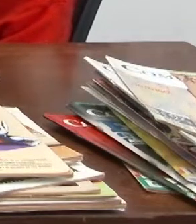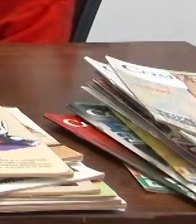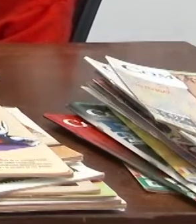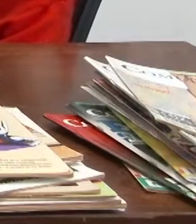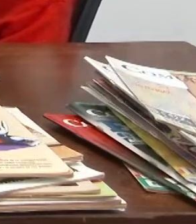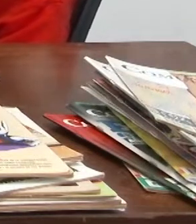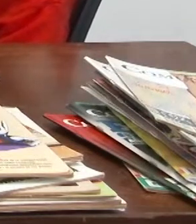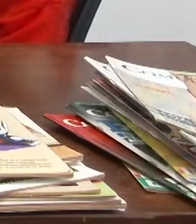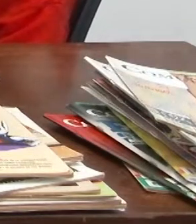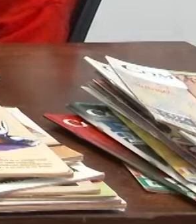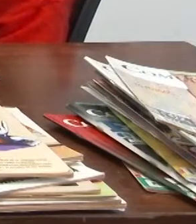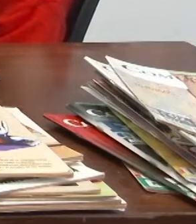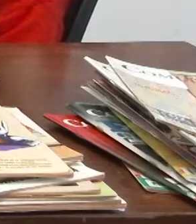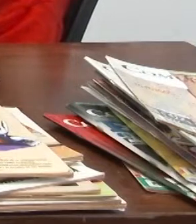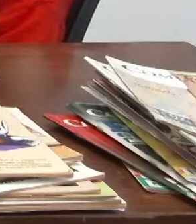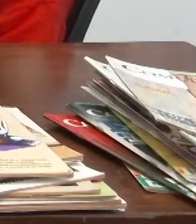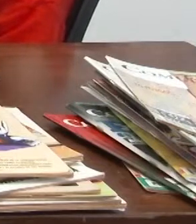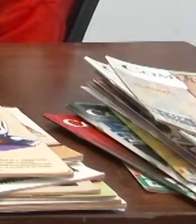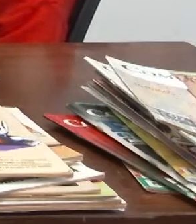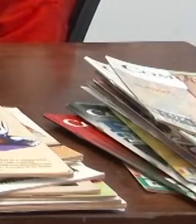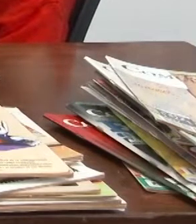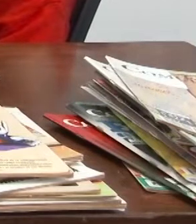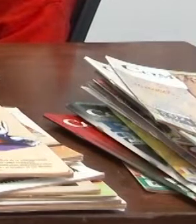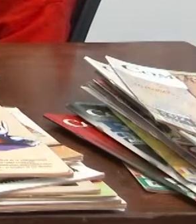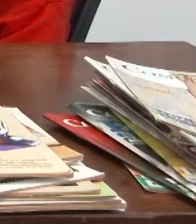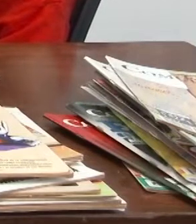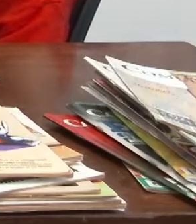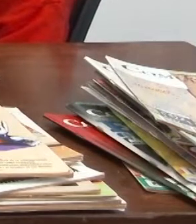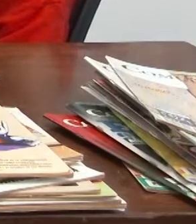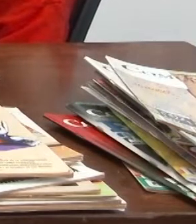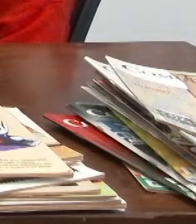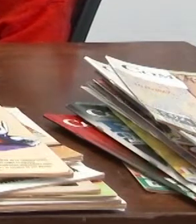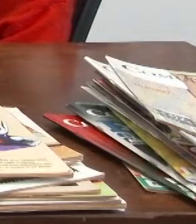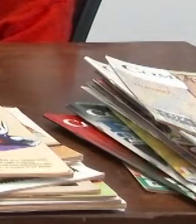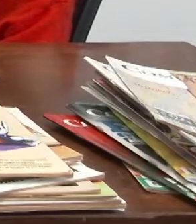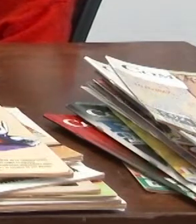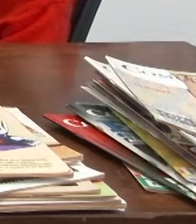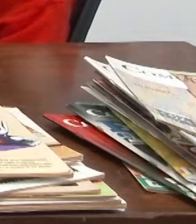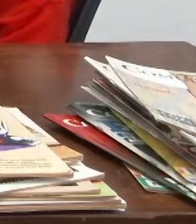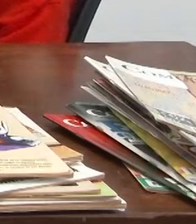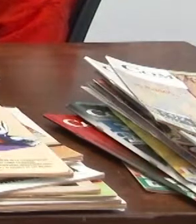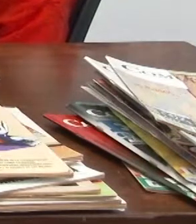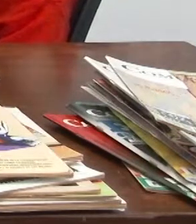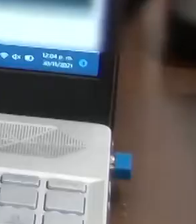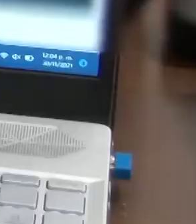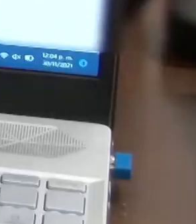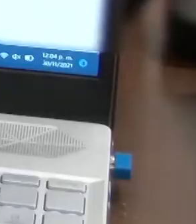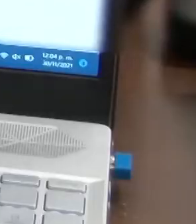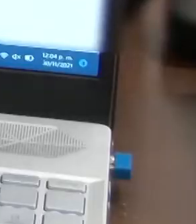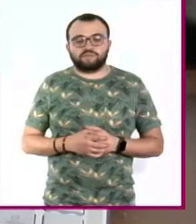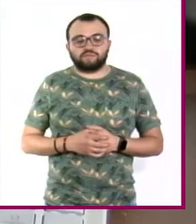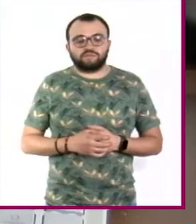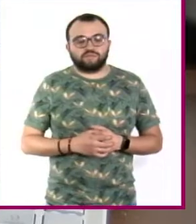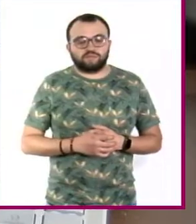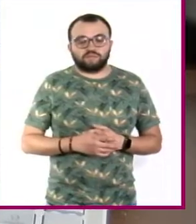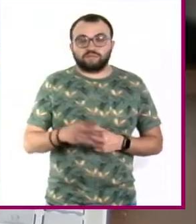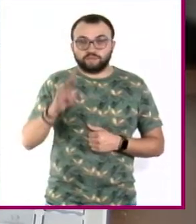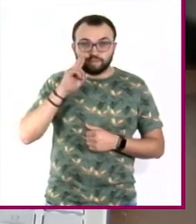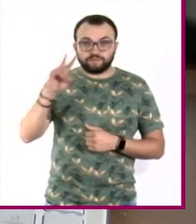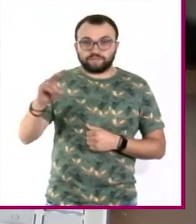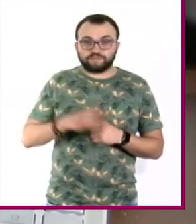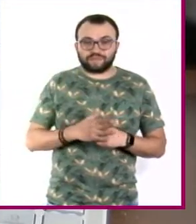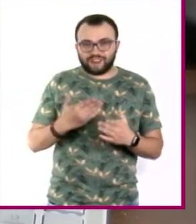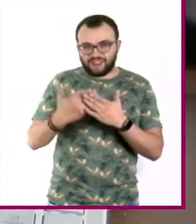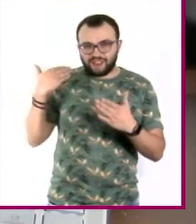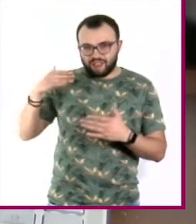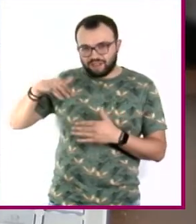a estas, y de esta forma marginados de los beneficios sociales y económicos que generan las TIC. Fíjate, Alfredo, hace